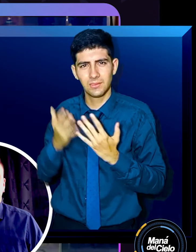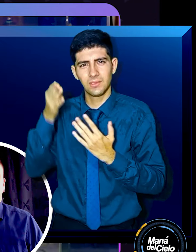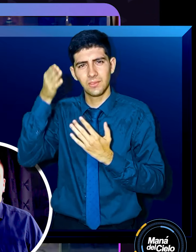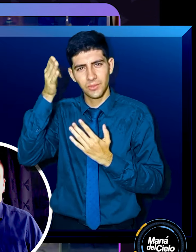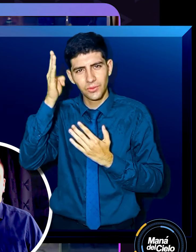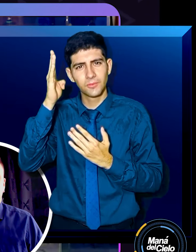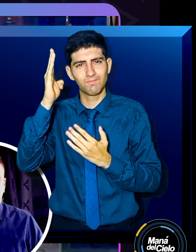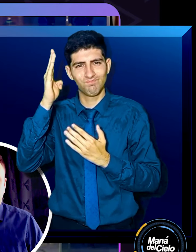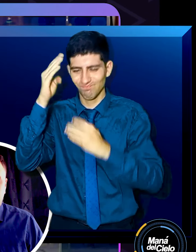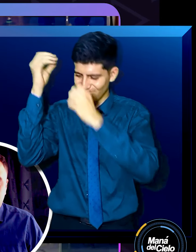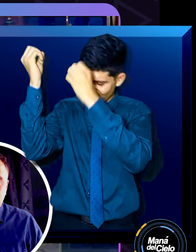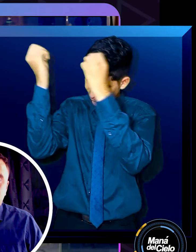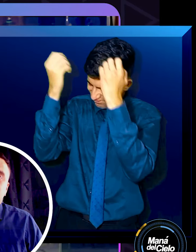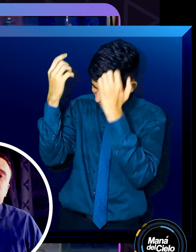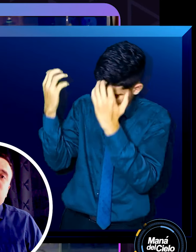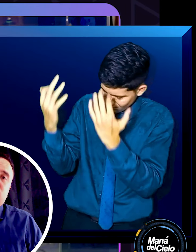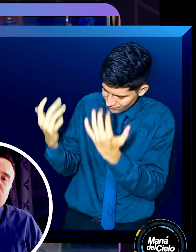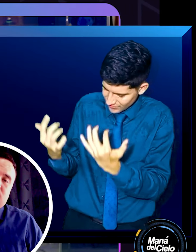adentro,